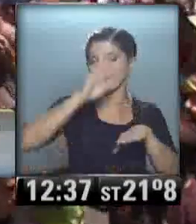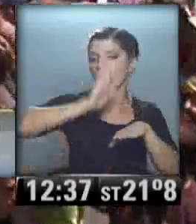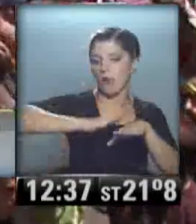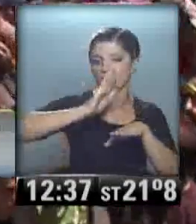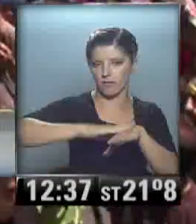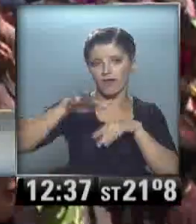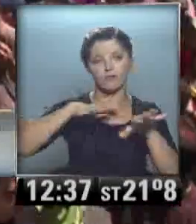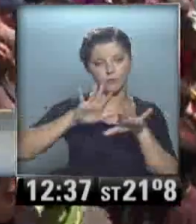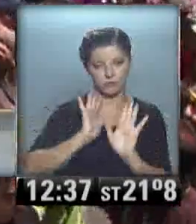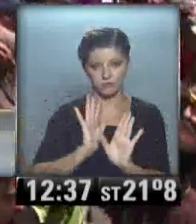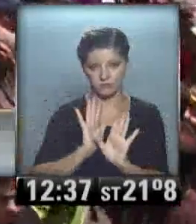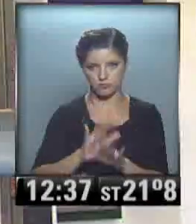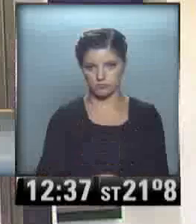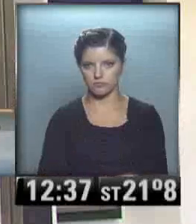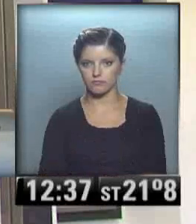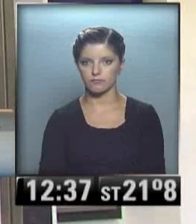las consecuencias.